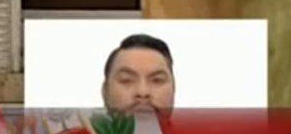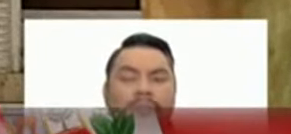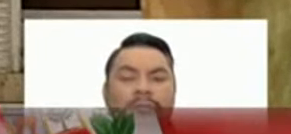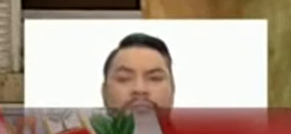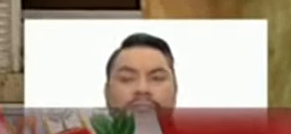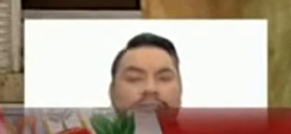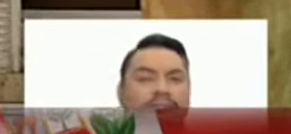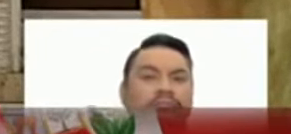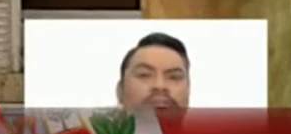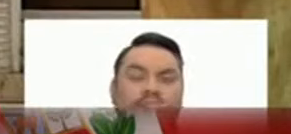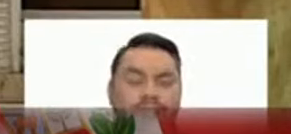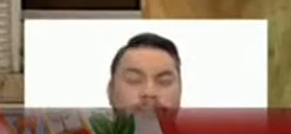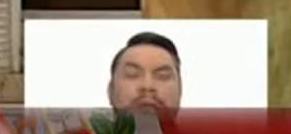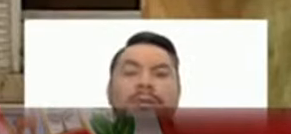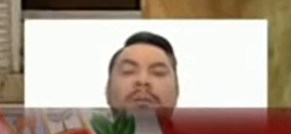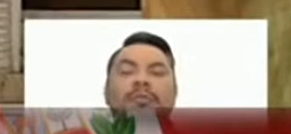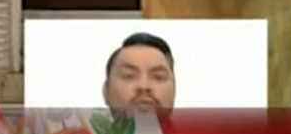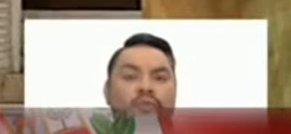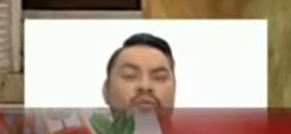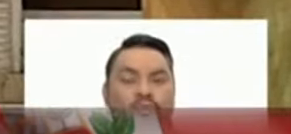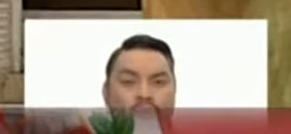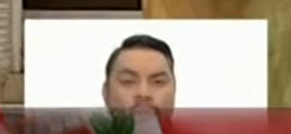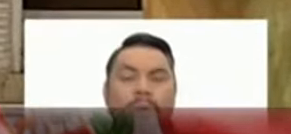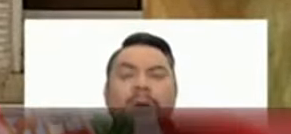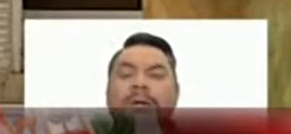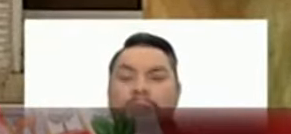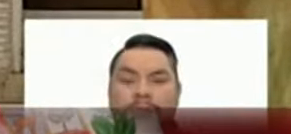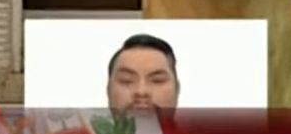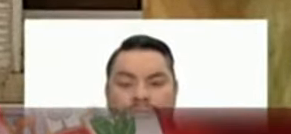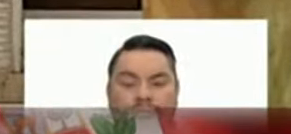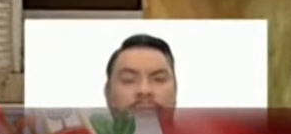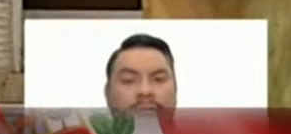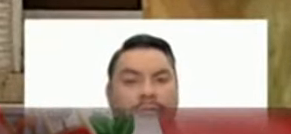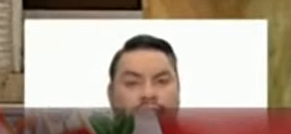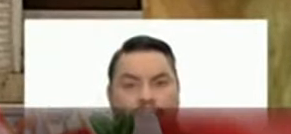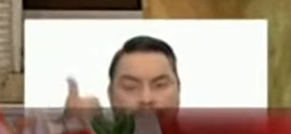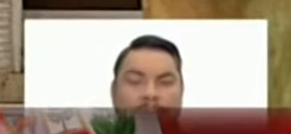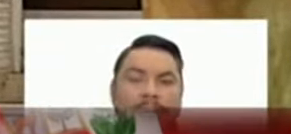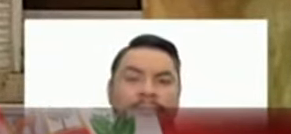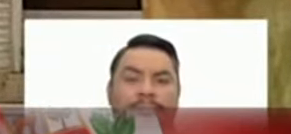Ministros en la misma fecha de publicación de la presente Resolución Suprema.